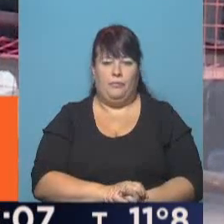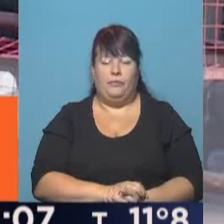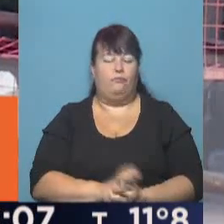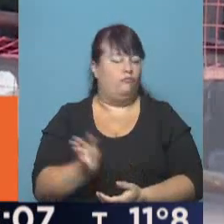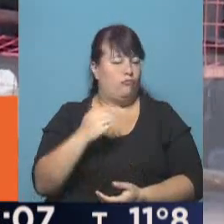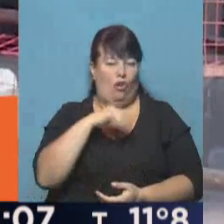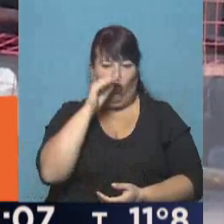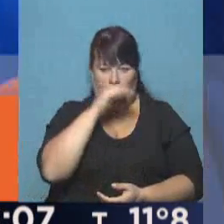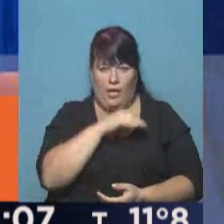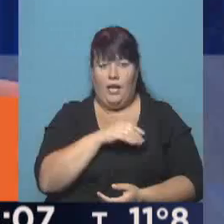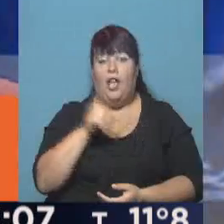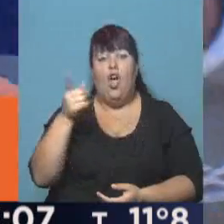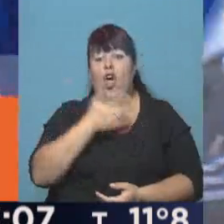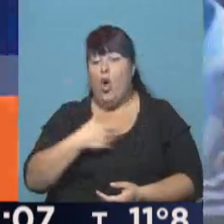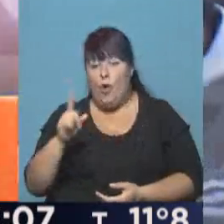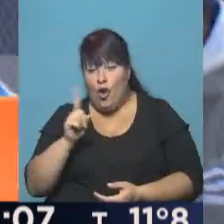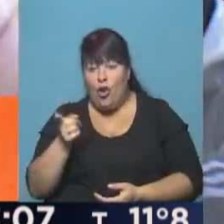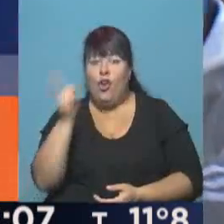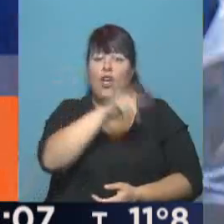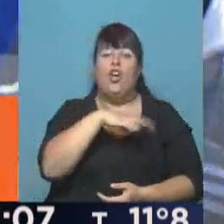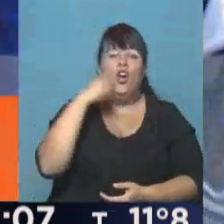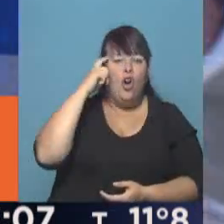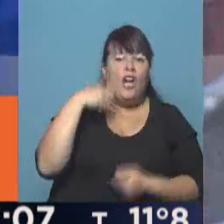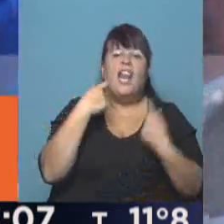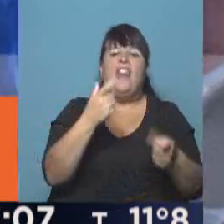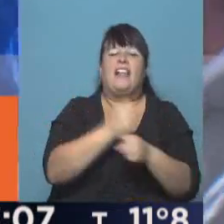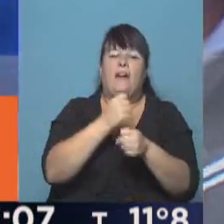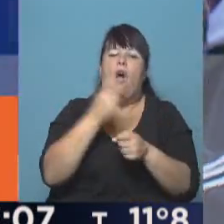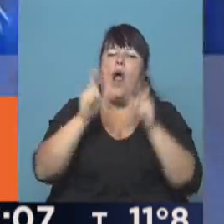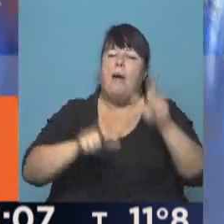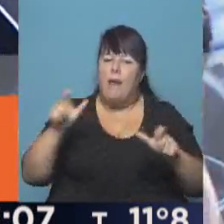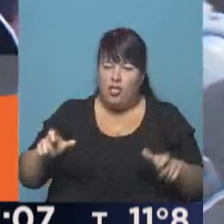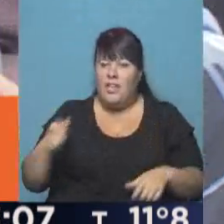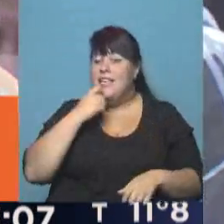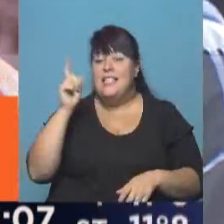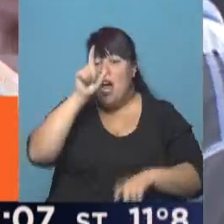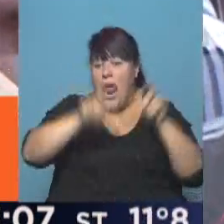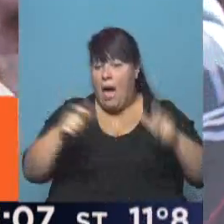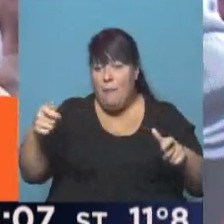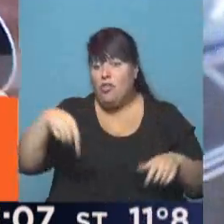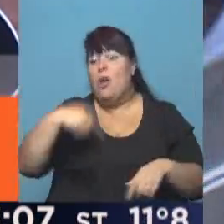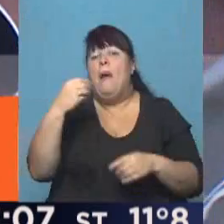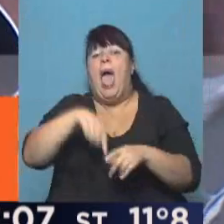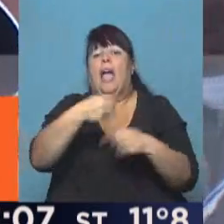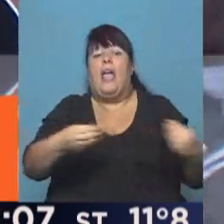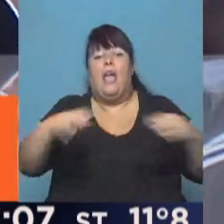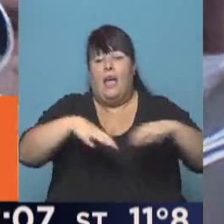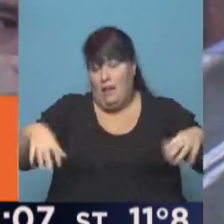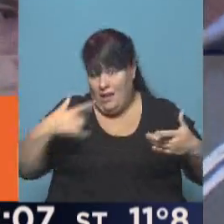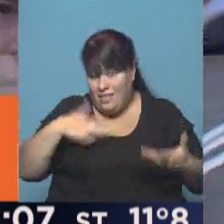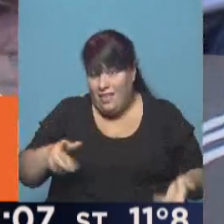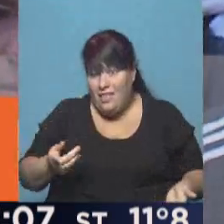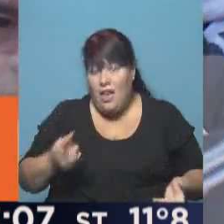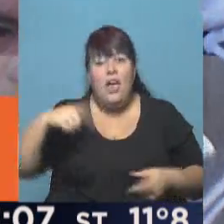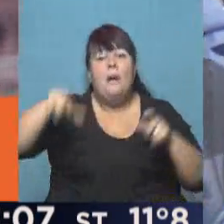Todo en negro. Lo que no hace el gobierno lo hace Jorge. Da laburo a mucha gente. Si no, toda esa gente no estuviera acá en estos momentos. Entonces yo no